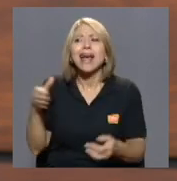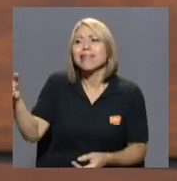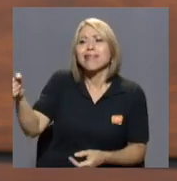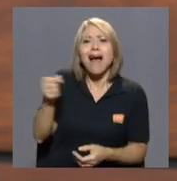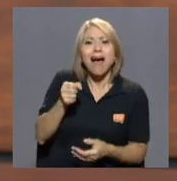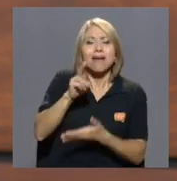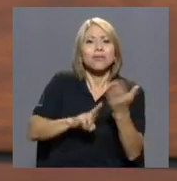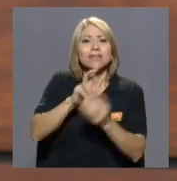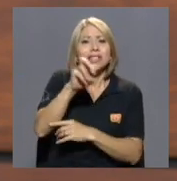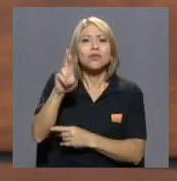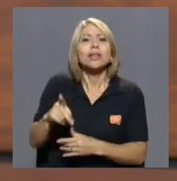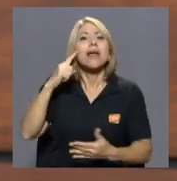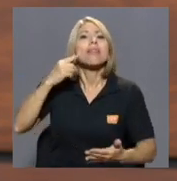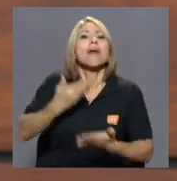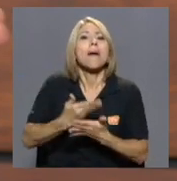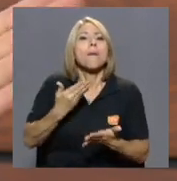ser,